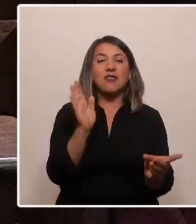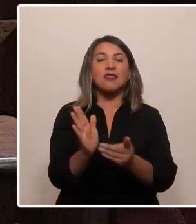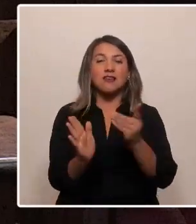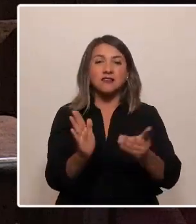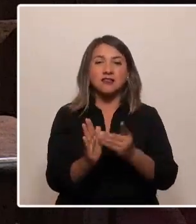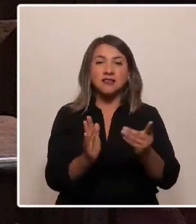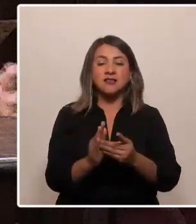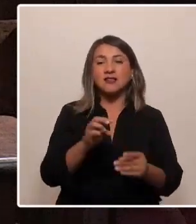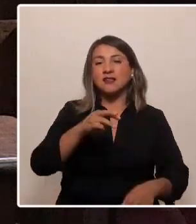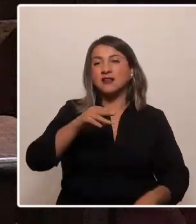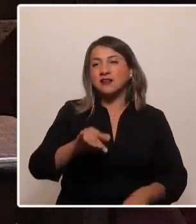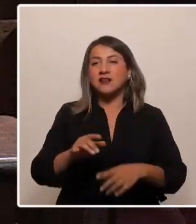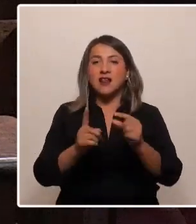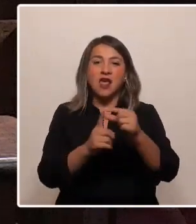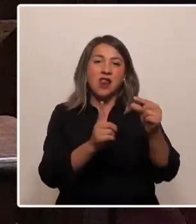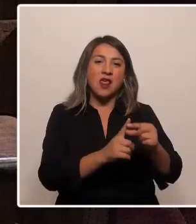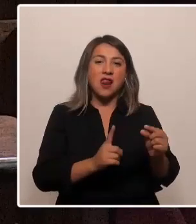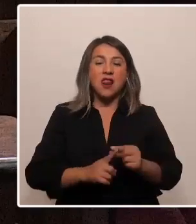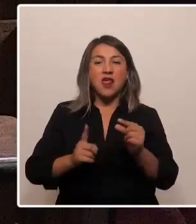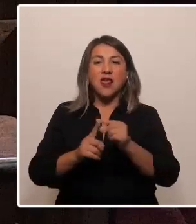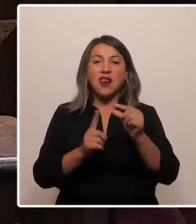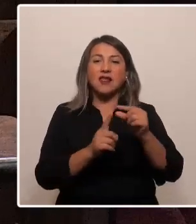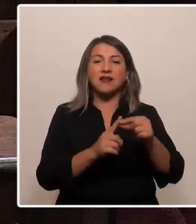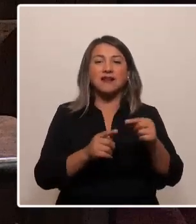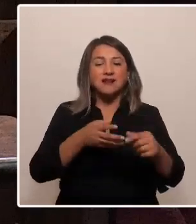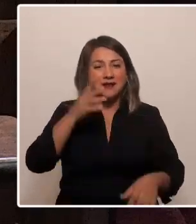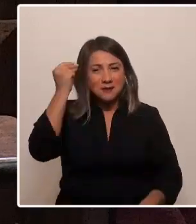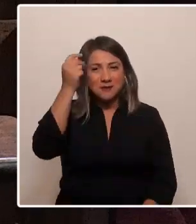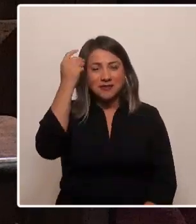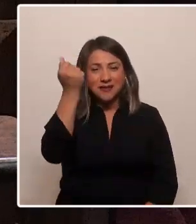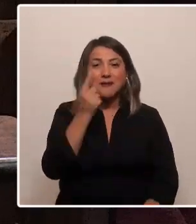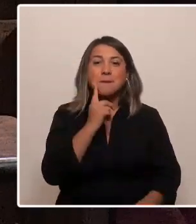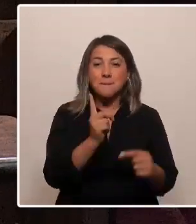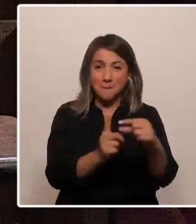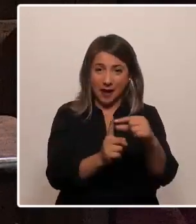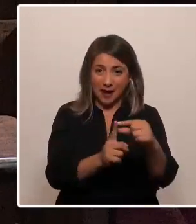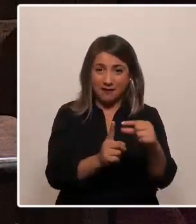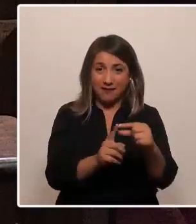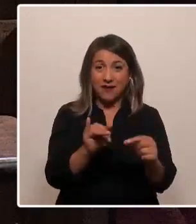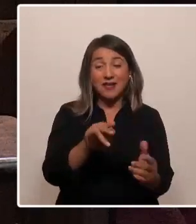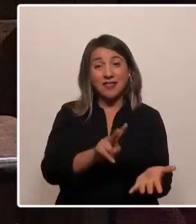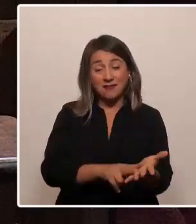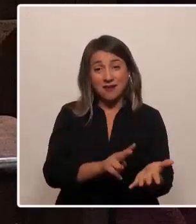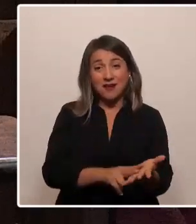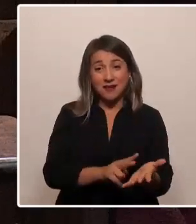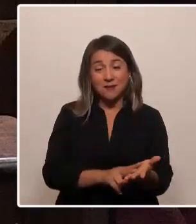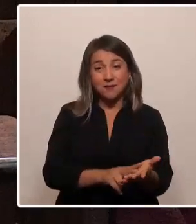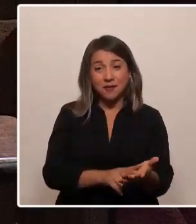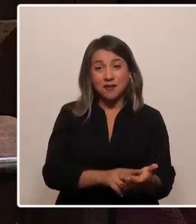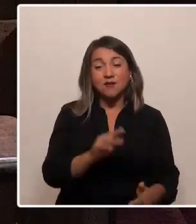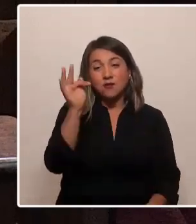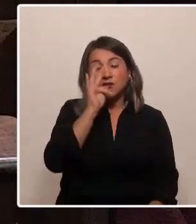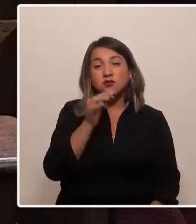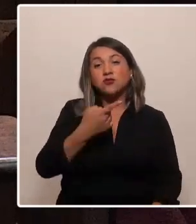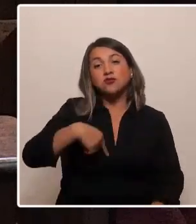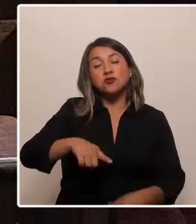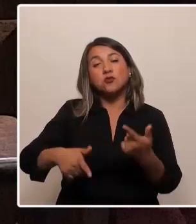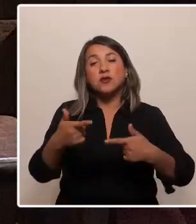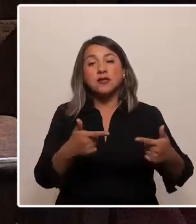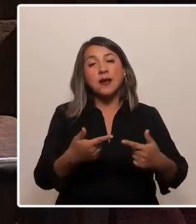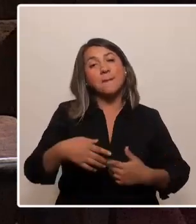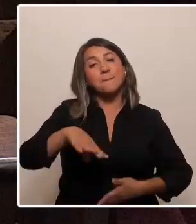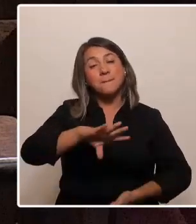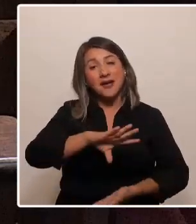humanes, cuerpes, niñeces, todes, etc. La banalidad con la que se ha ejercido la función política en nuestro país no solo se ve